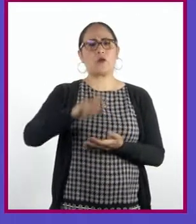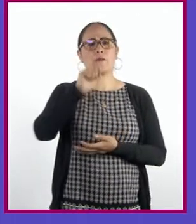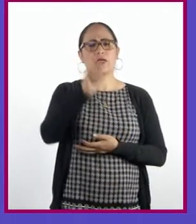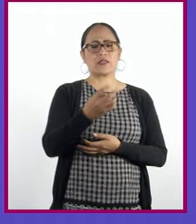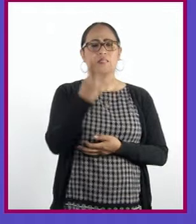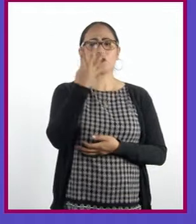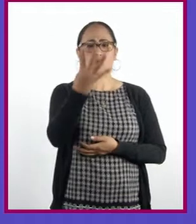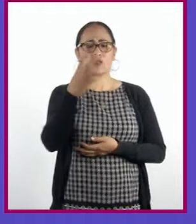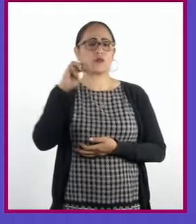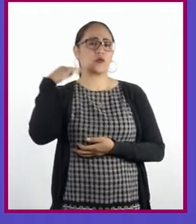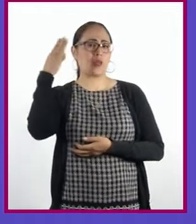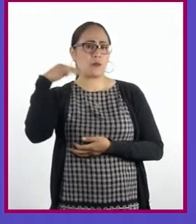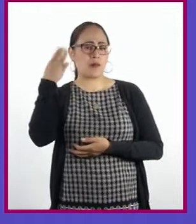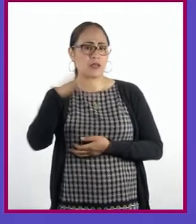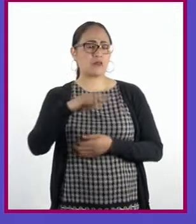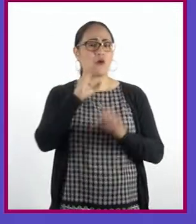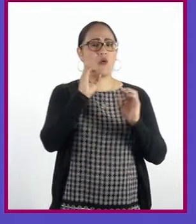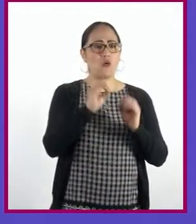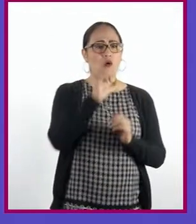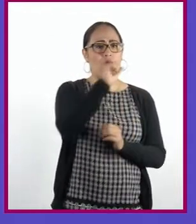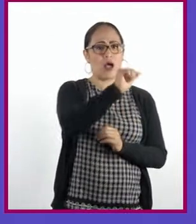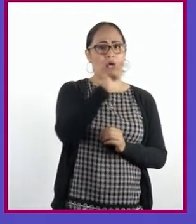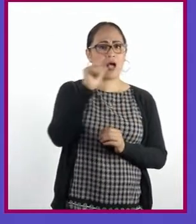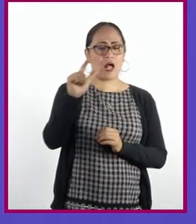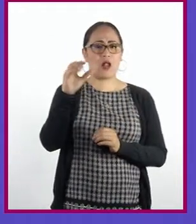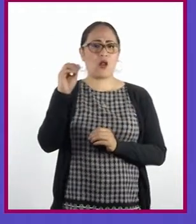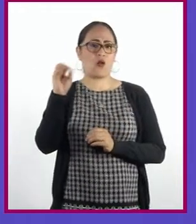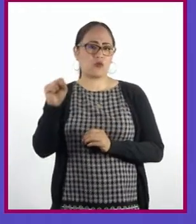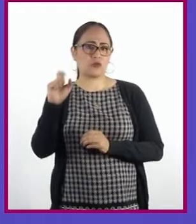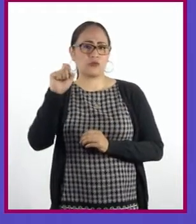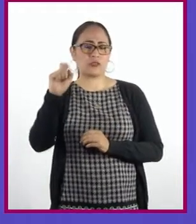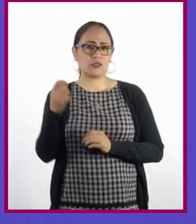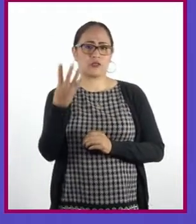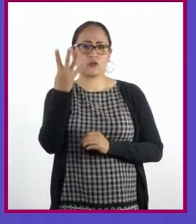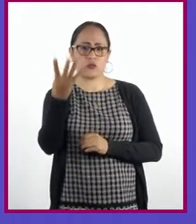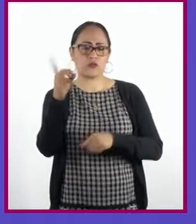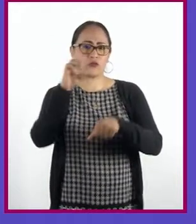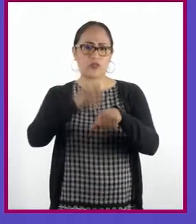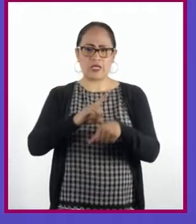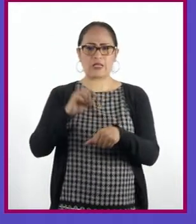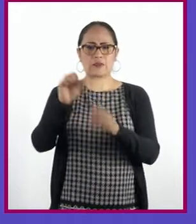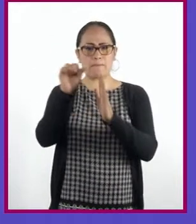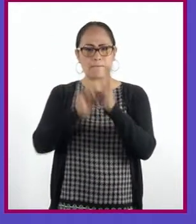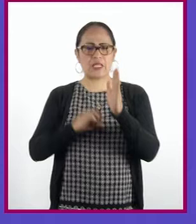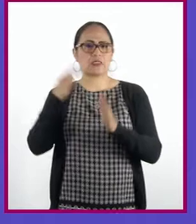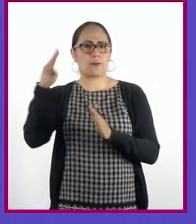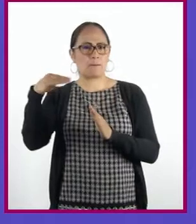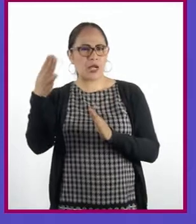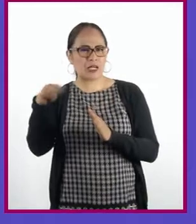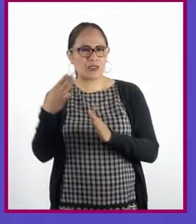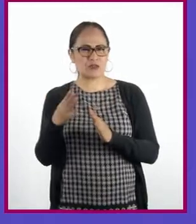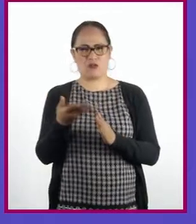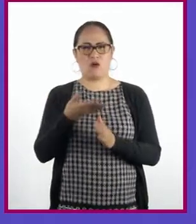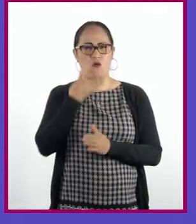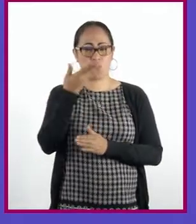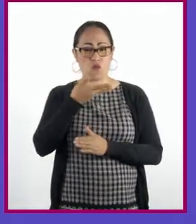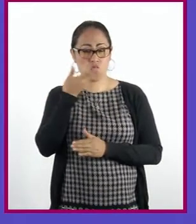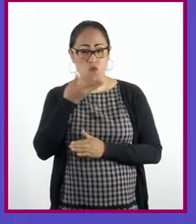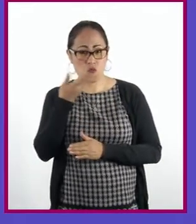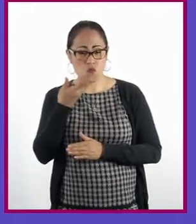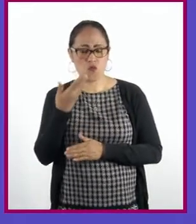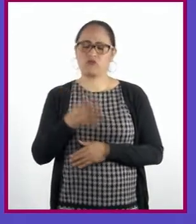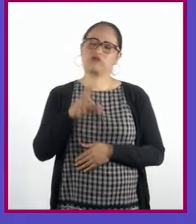marzo o a los 24 días del mes de marzo, aunque esta segunda fórmula es menos común y denota